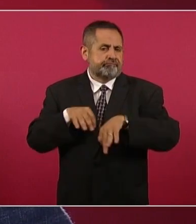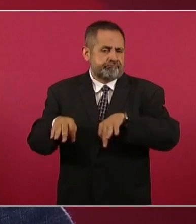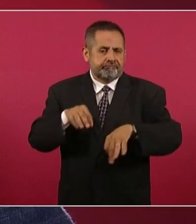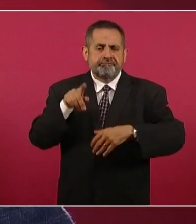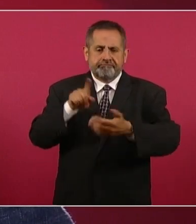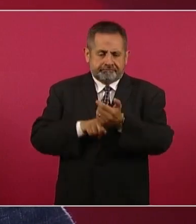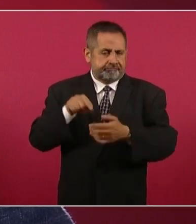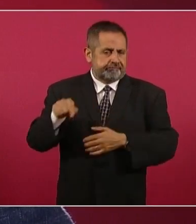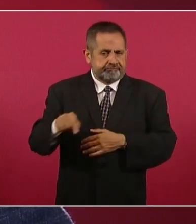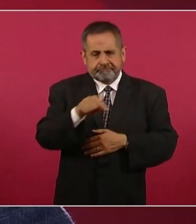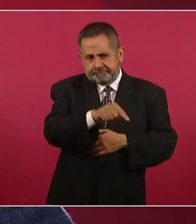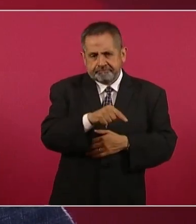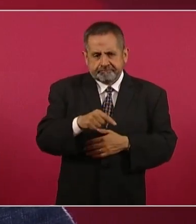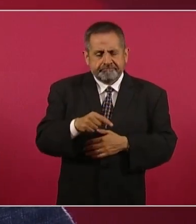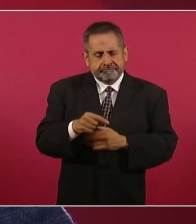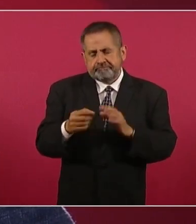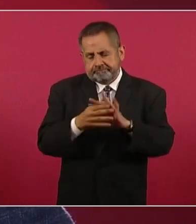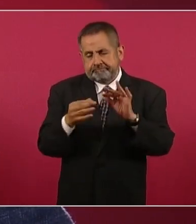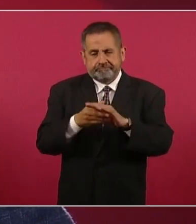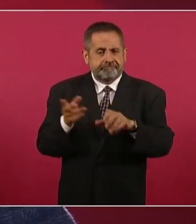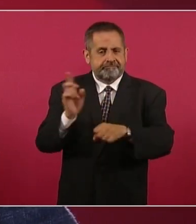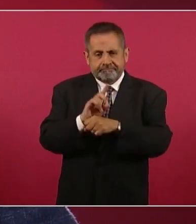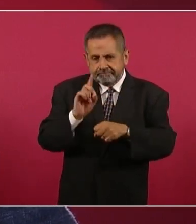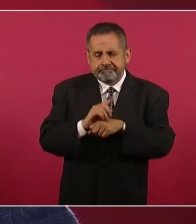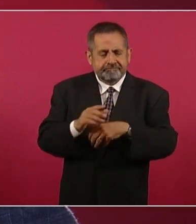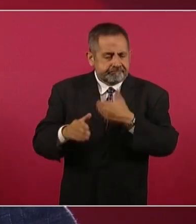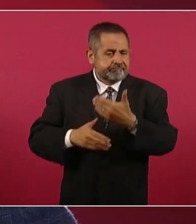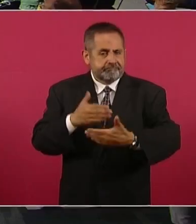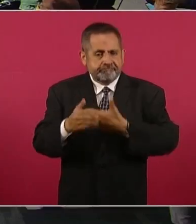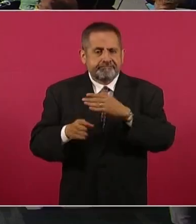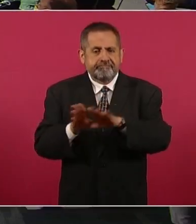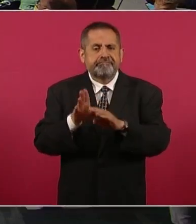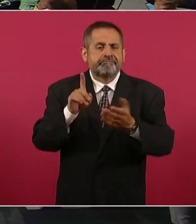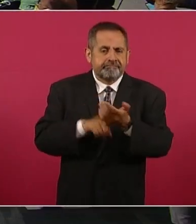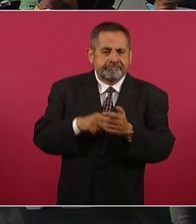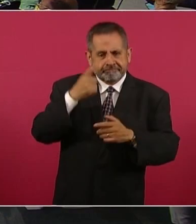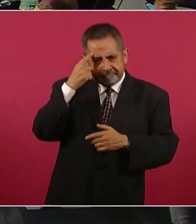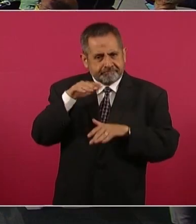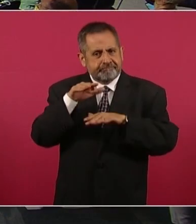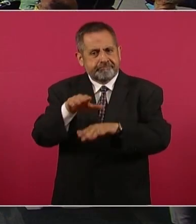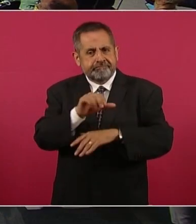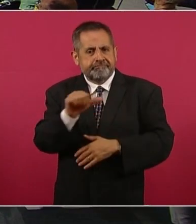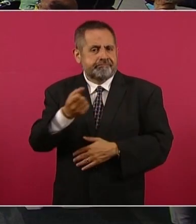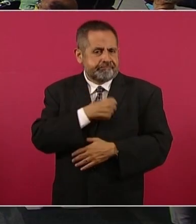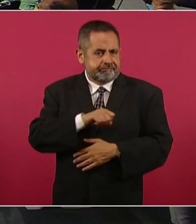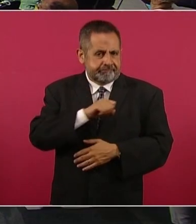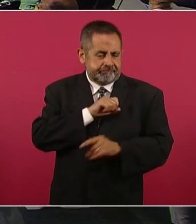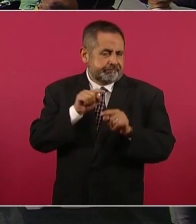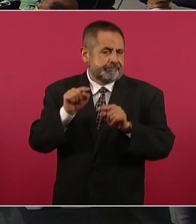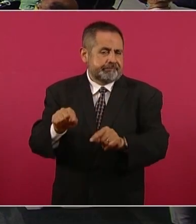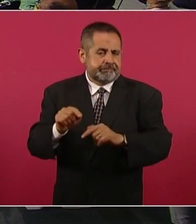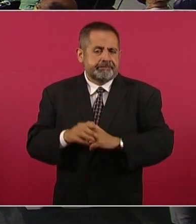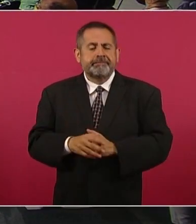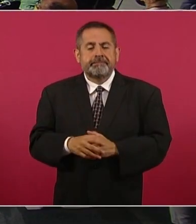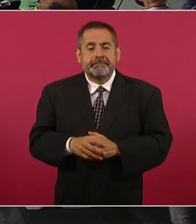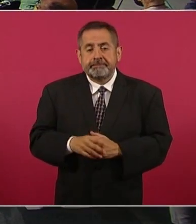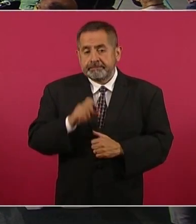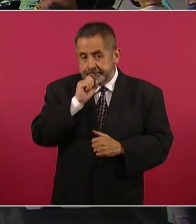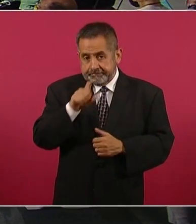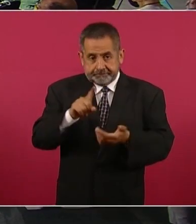que son los que estamos hablando todos los días, en especial en la salud. Y desde luego también ahí